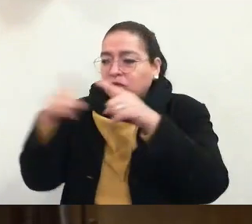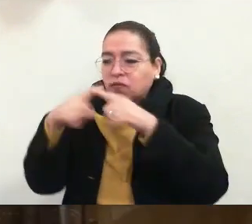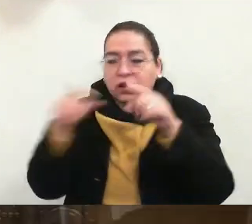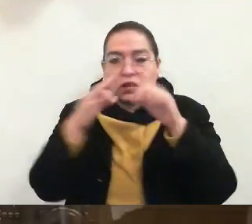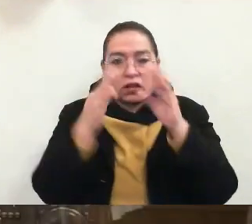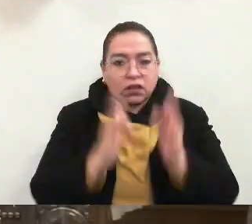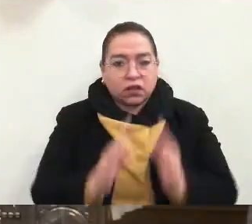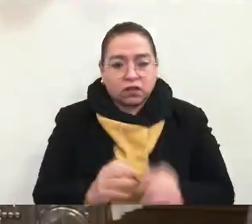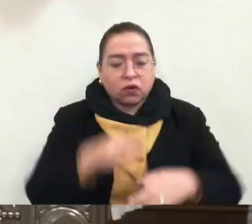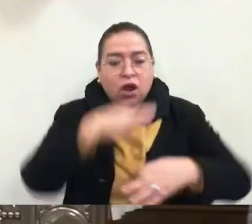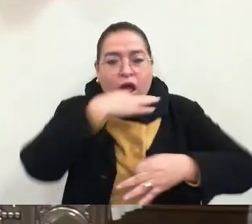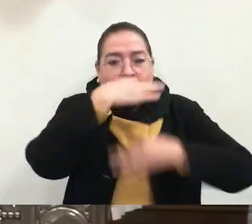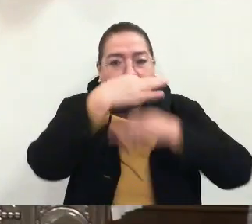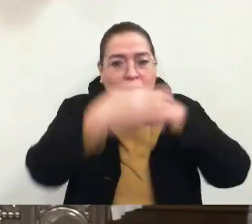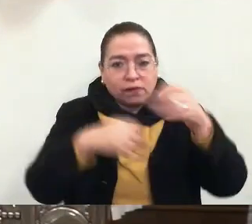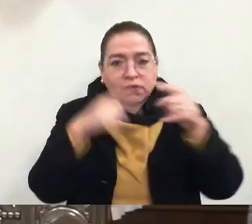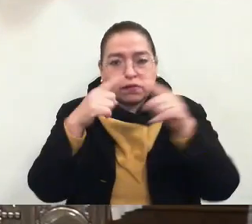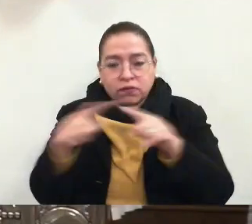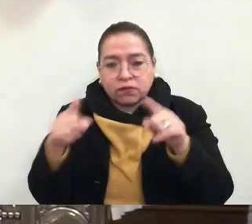pero nos habló de